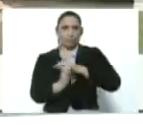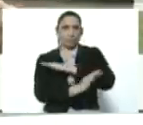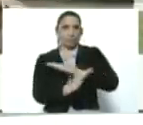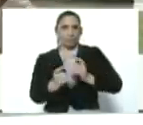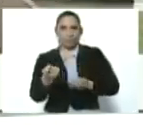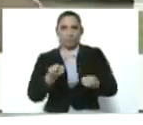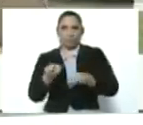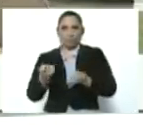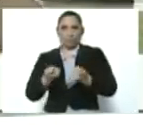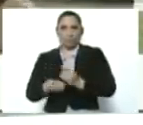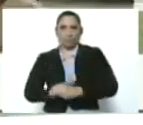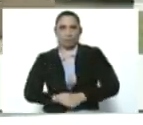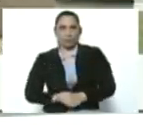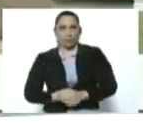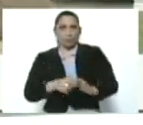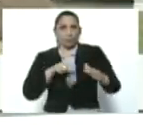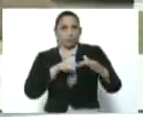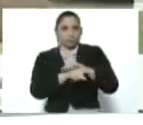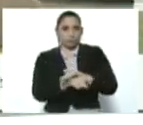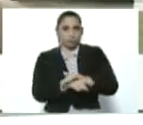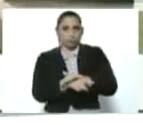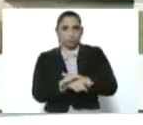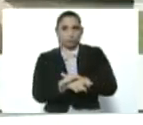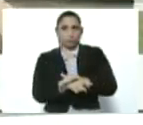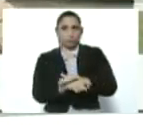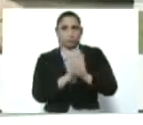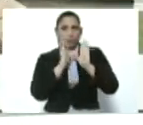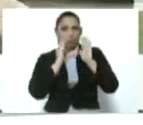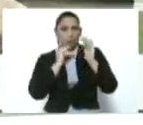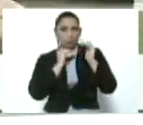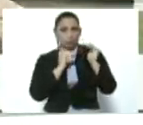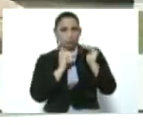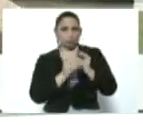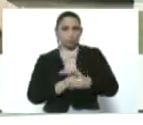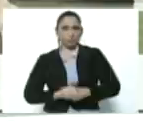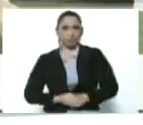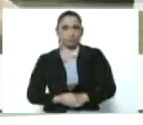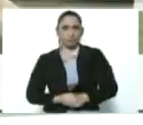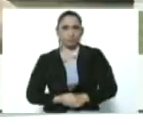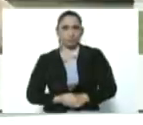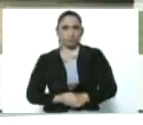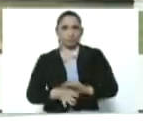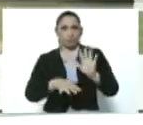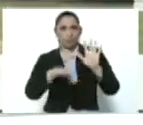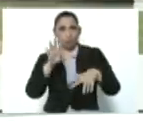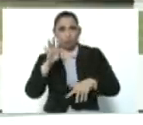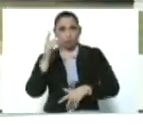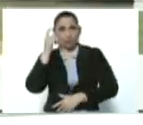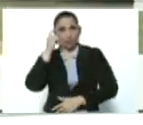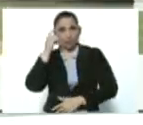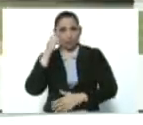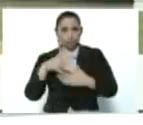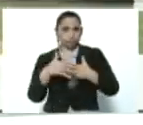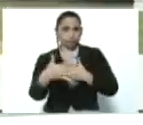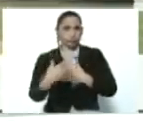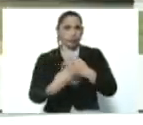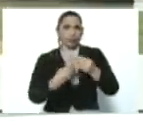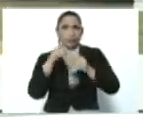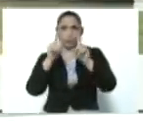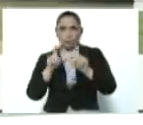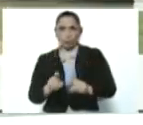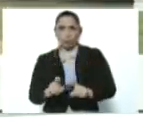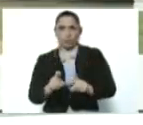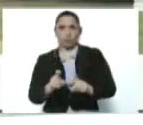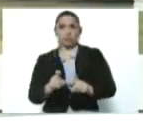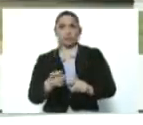nos alojamos nos atendemos y a los 14 días las hacemos las pruebas y